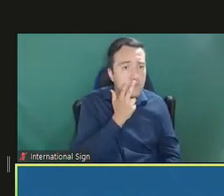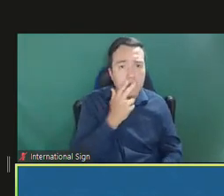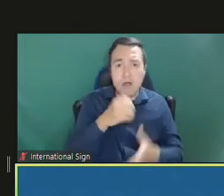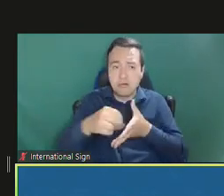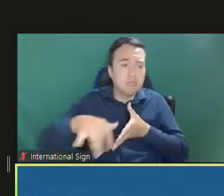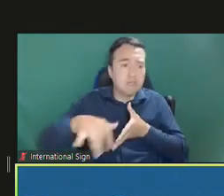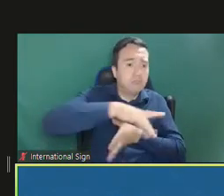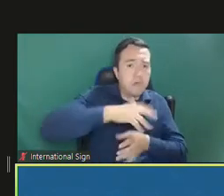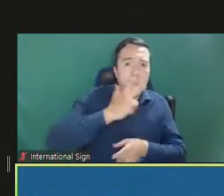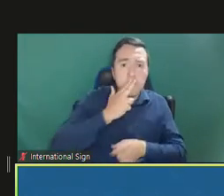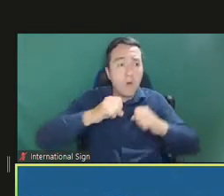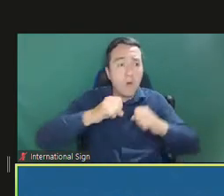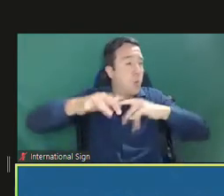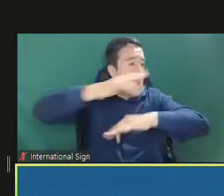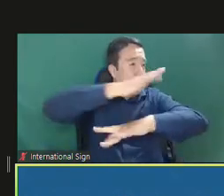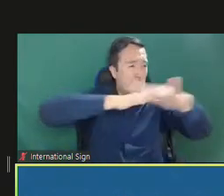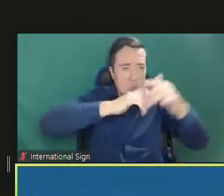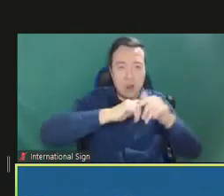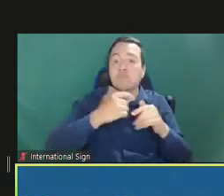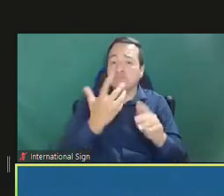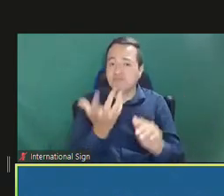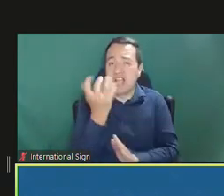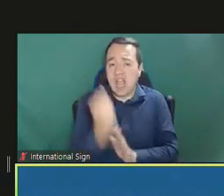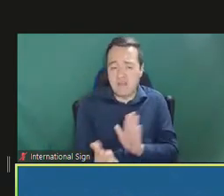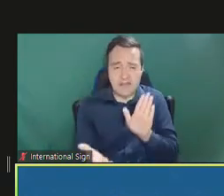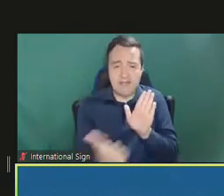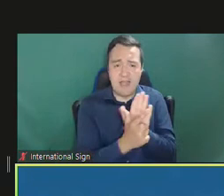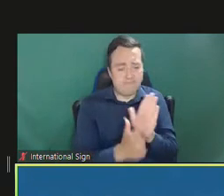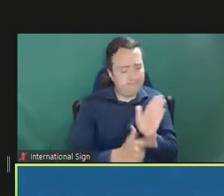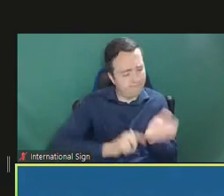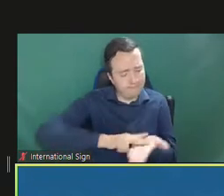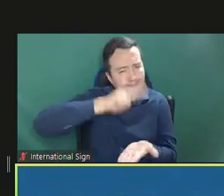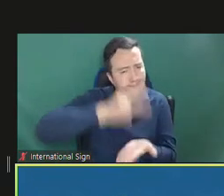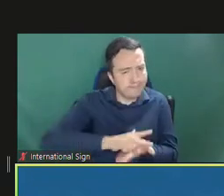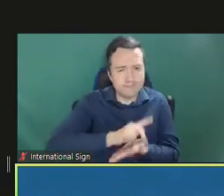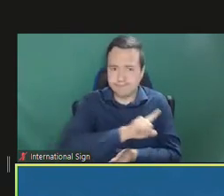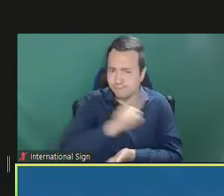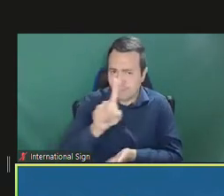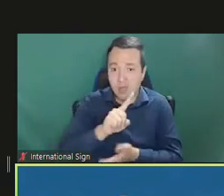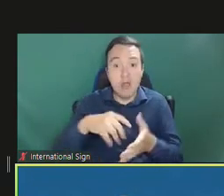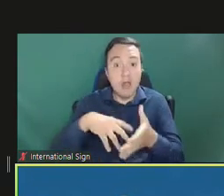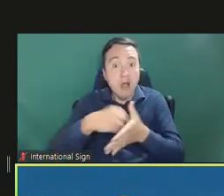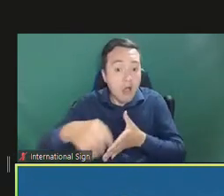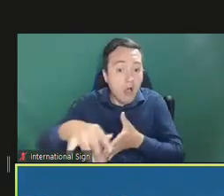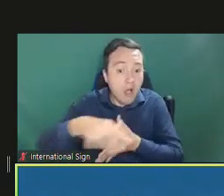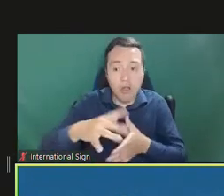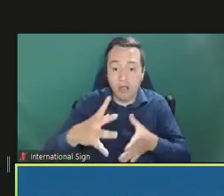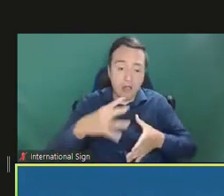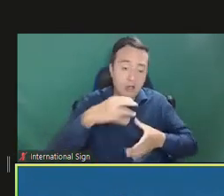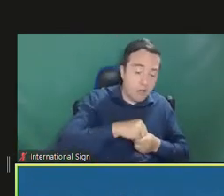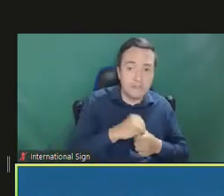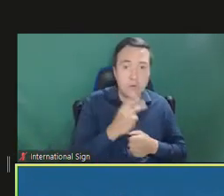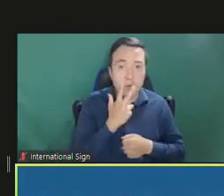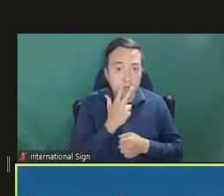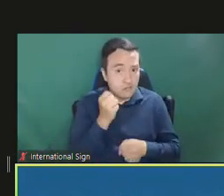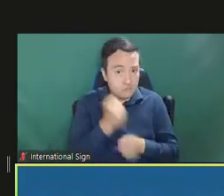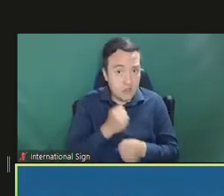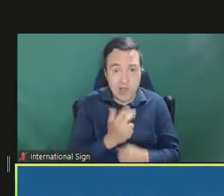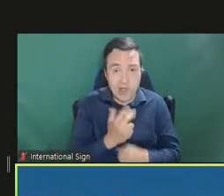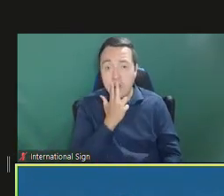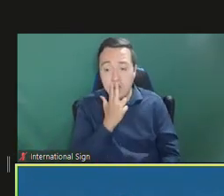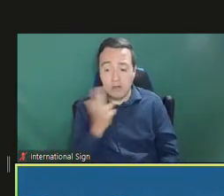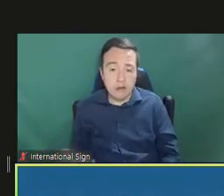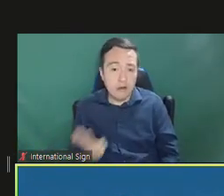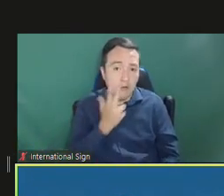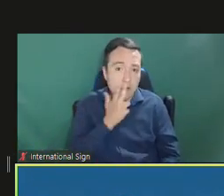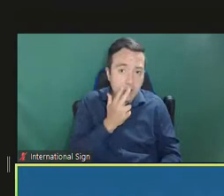se promulgó una ley prohibiendo el tabaquismo en áreas cerradas en el lugar de trabajo el mayor riesgo